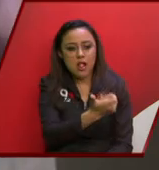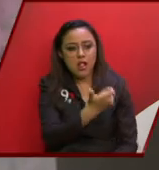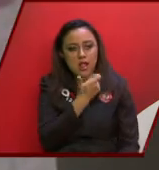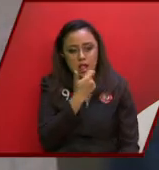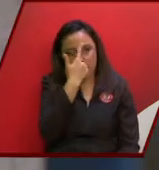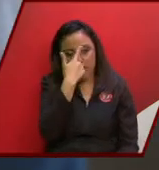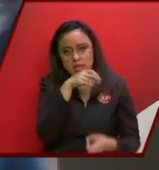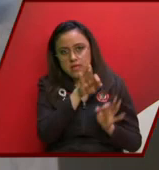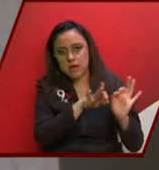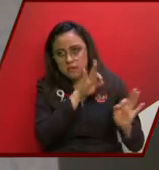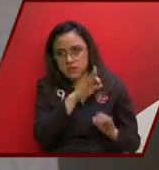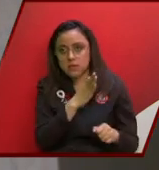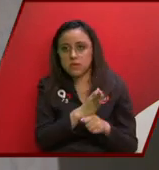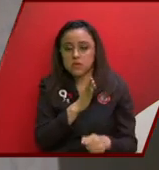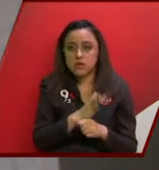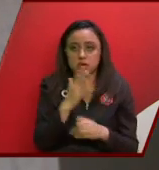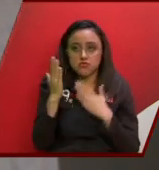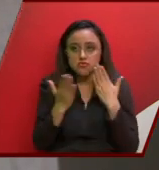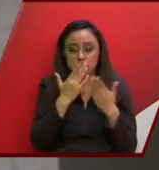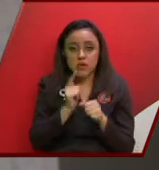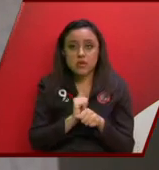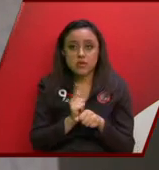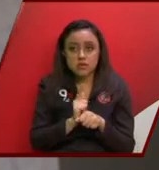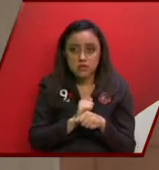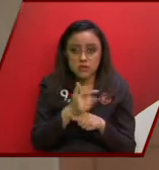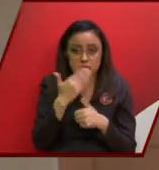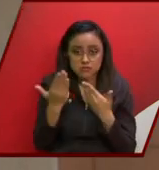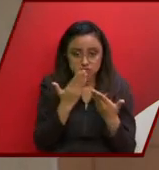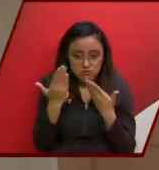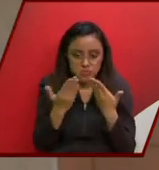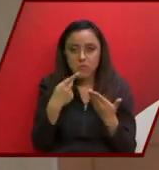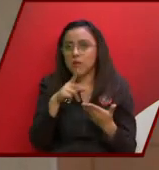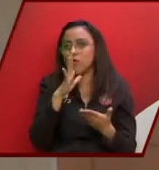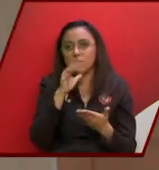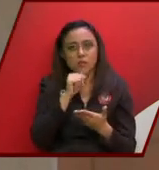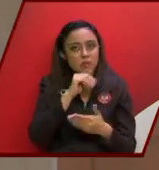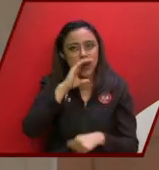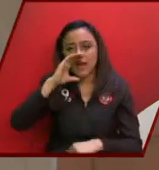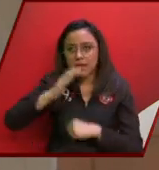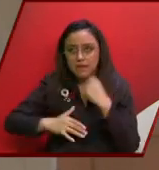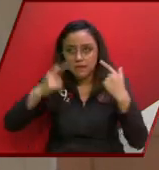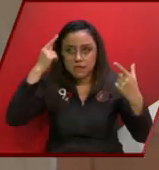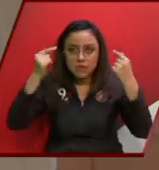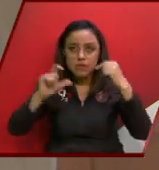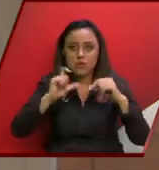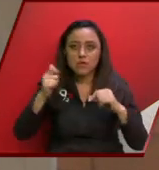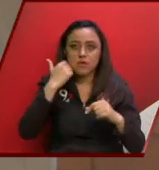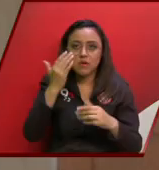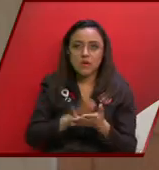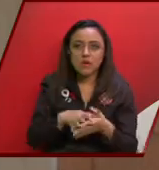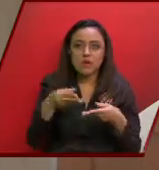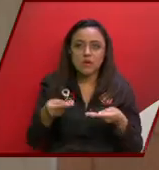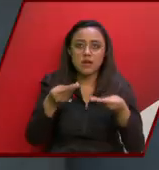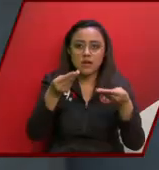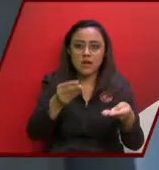trámites. Hay jóvenes que hoy en día estudian una licenciatura, pero que tampoco podrán graduarse hasta que entreguen el título